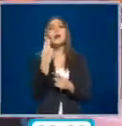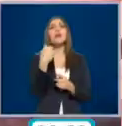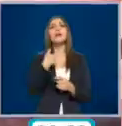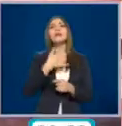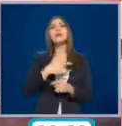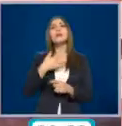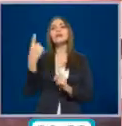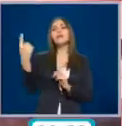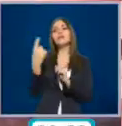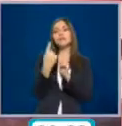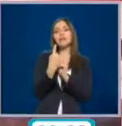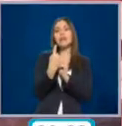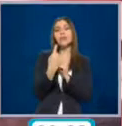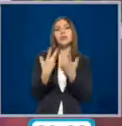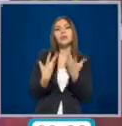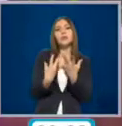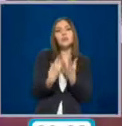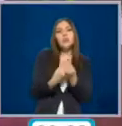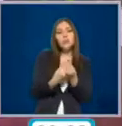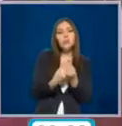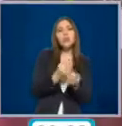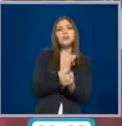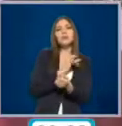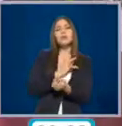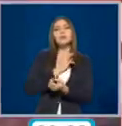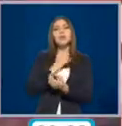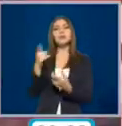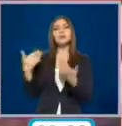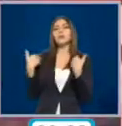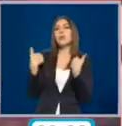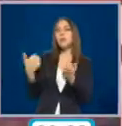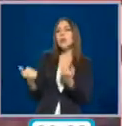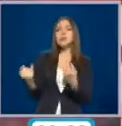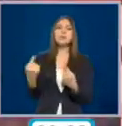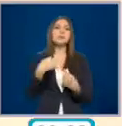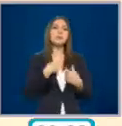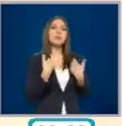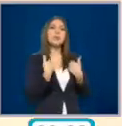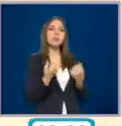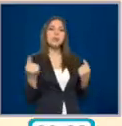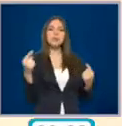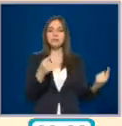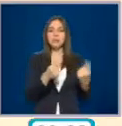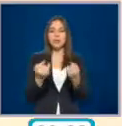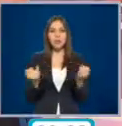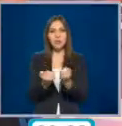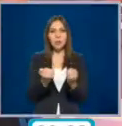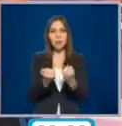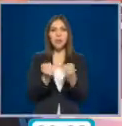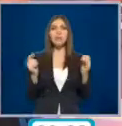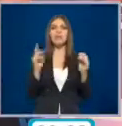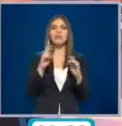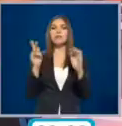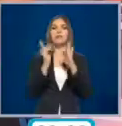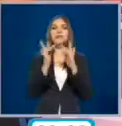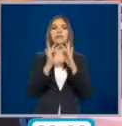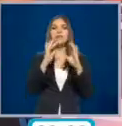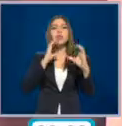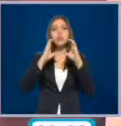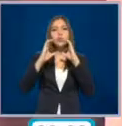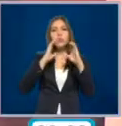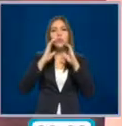todo crecer juntos. Y para crecer juntos tiene que haber una comunicación abierta, asertiva,